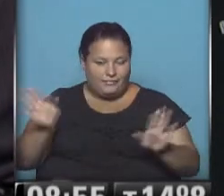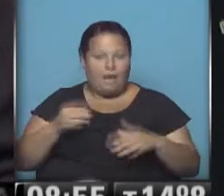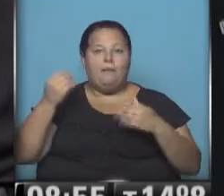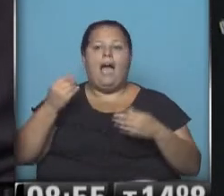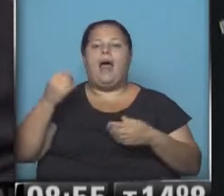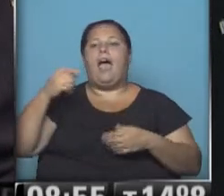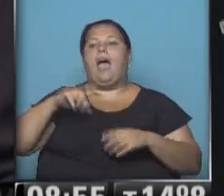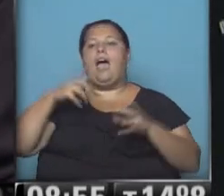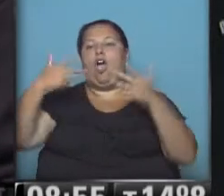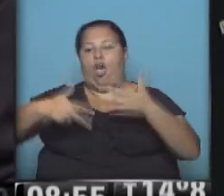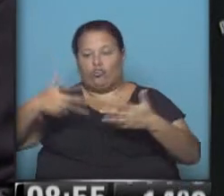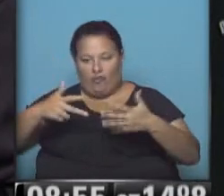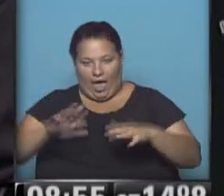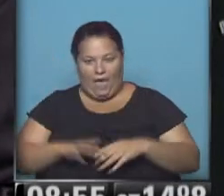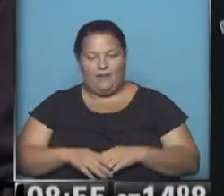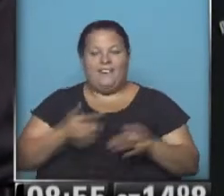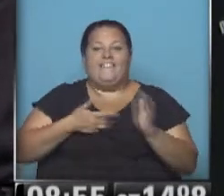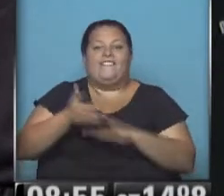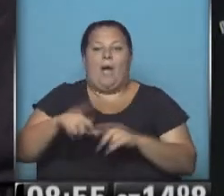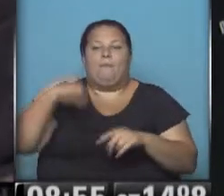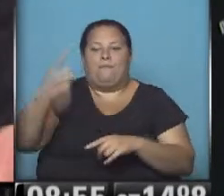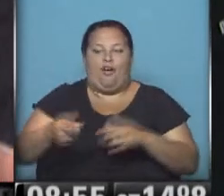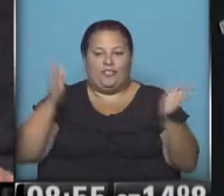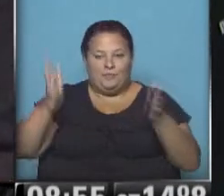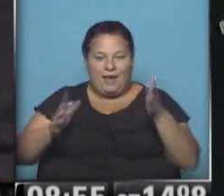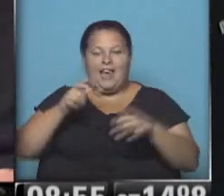para los octavos de final y va a decir la próxima fase de la libertad